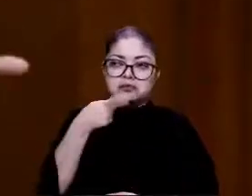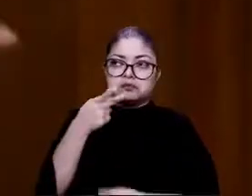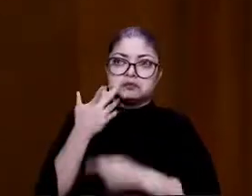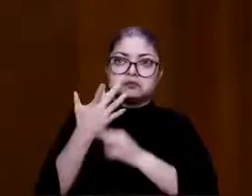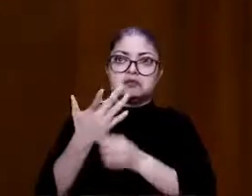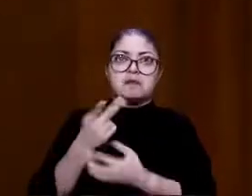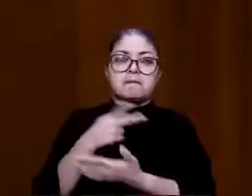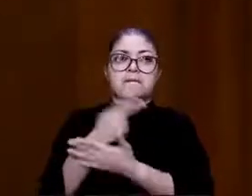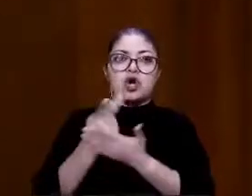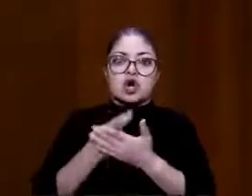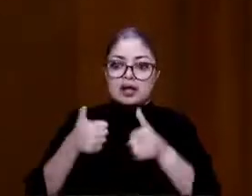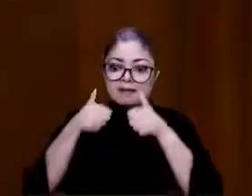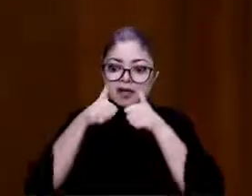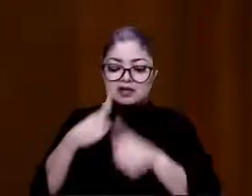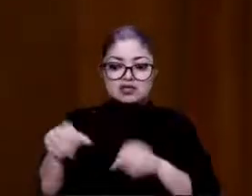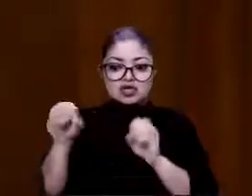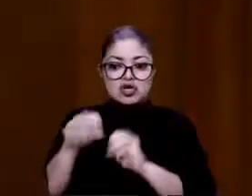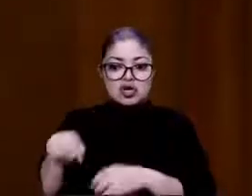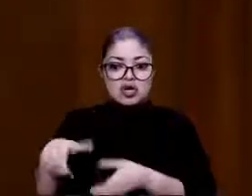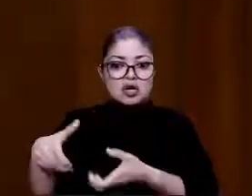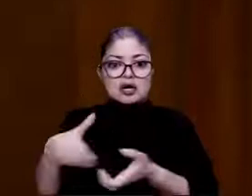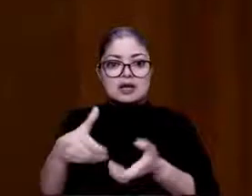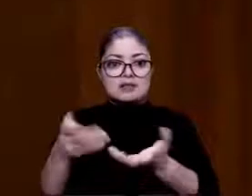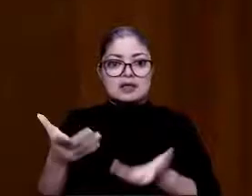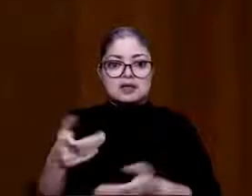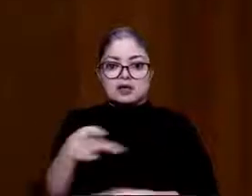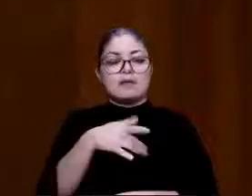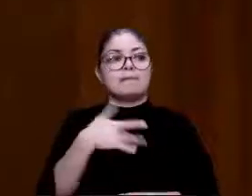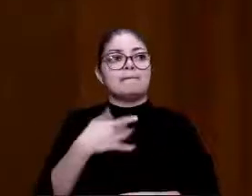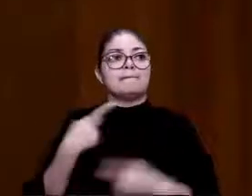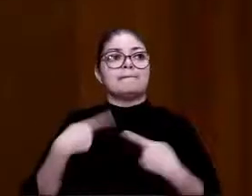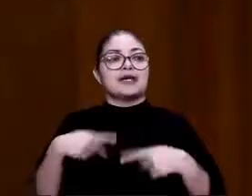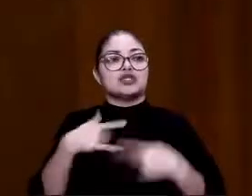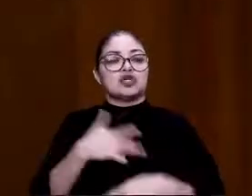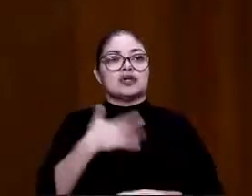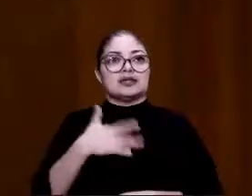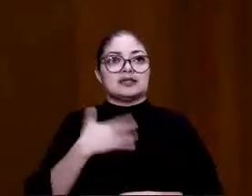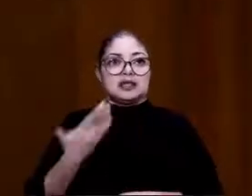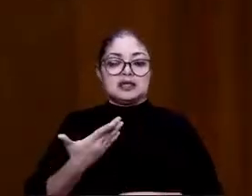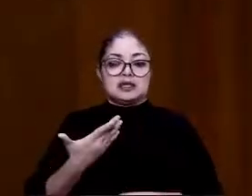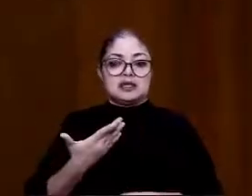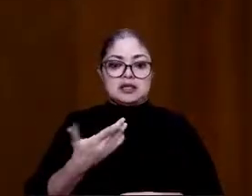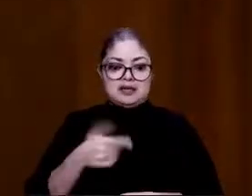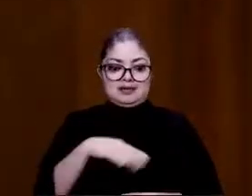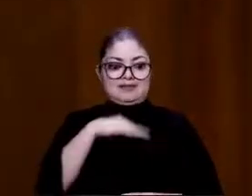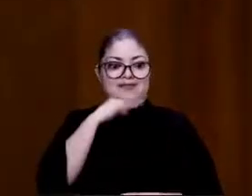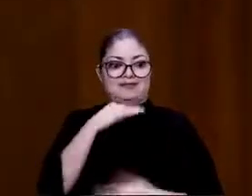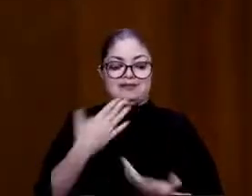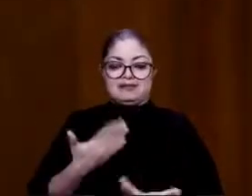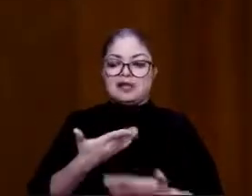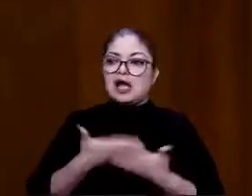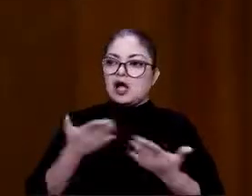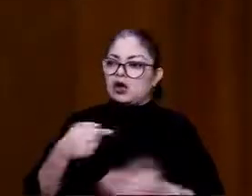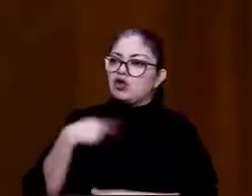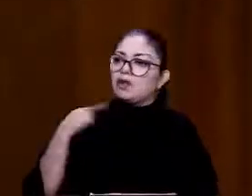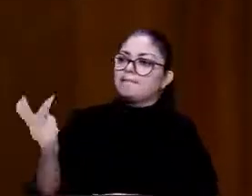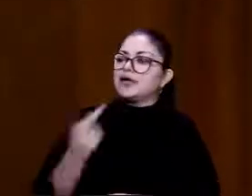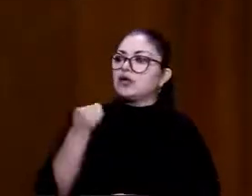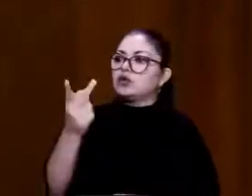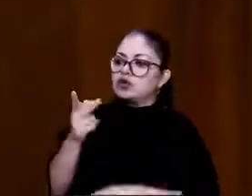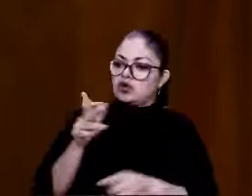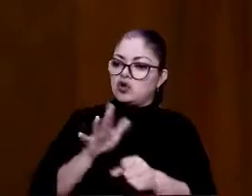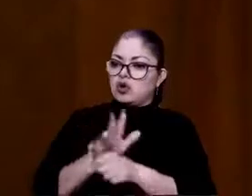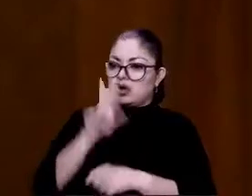la atención a los caminos y en la satisfacción de la gente. Por ello, le voy a cuestionar lo siguiente: ¿cuál es el estado real de la